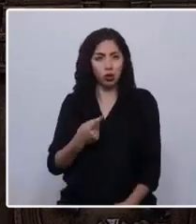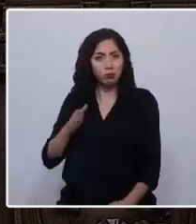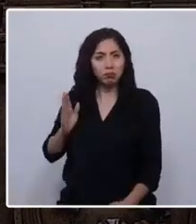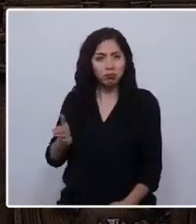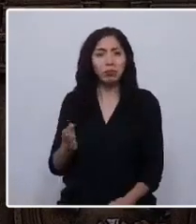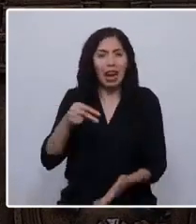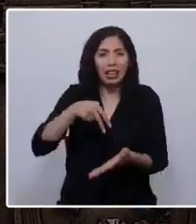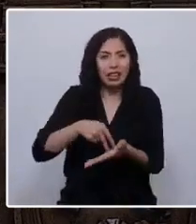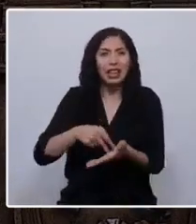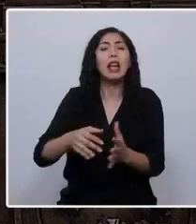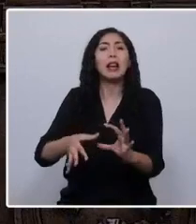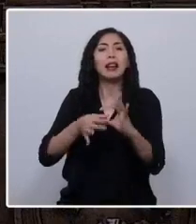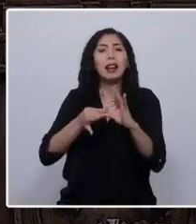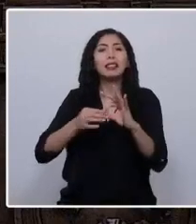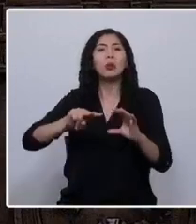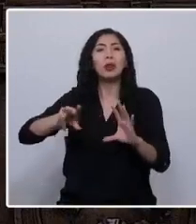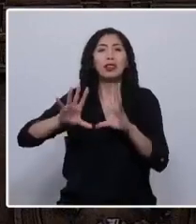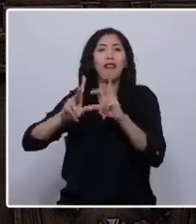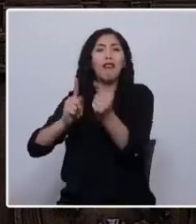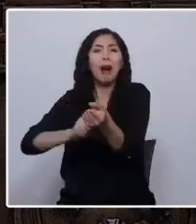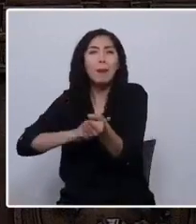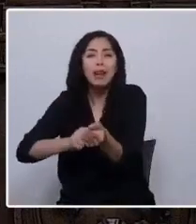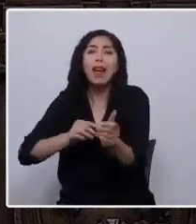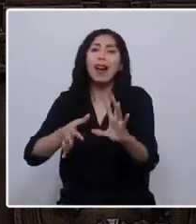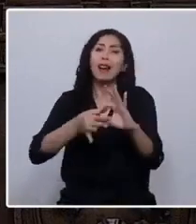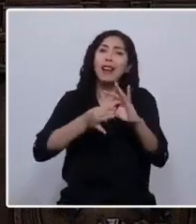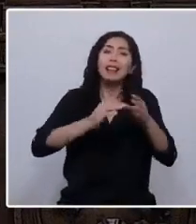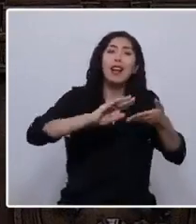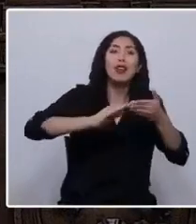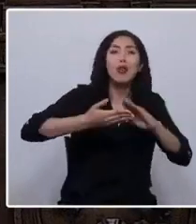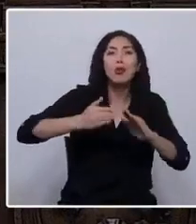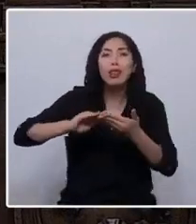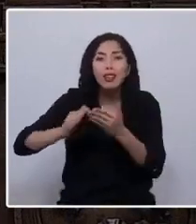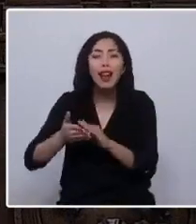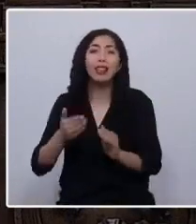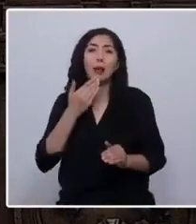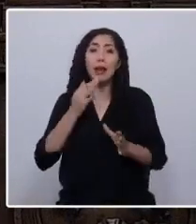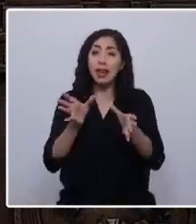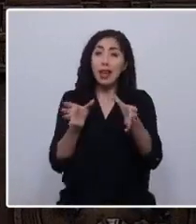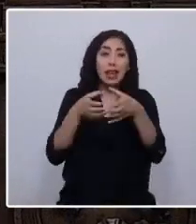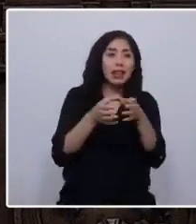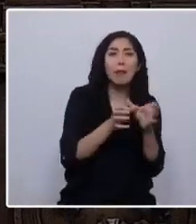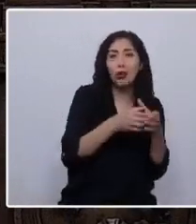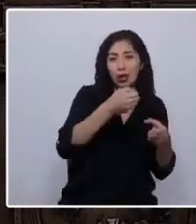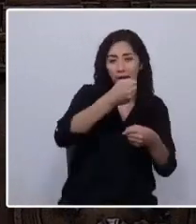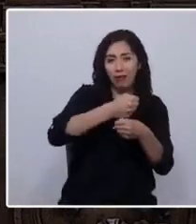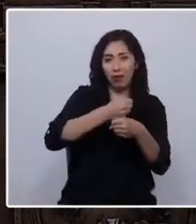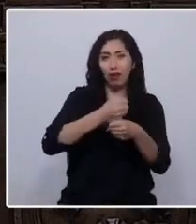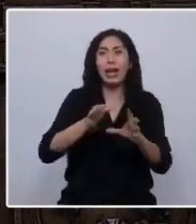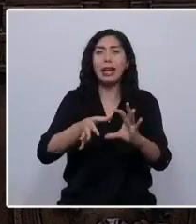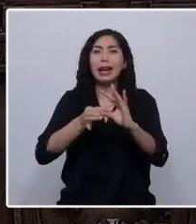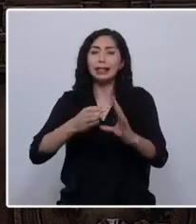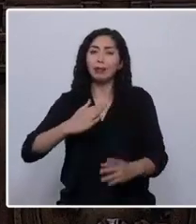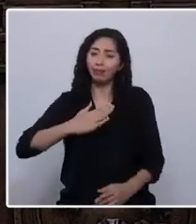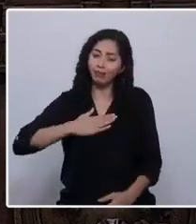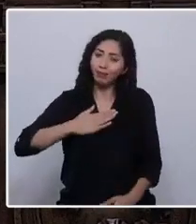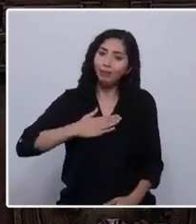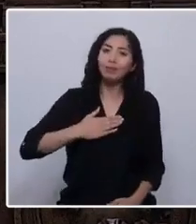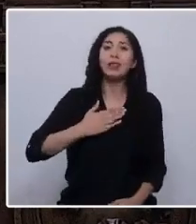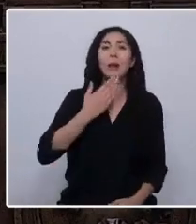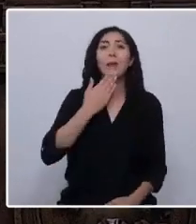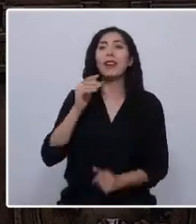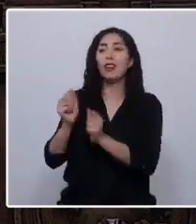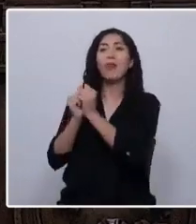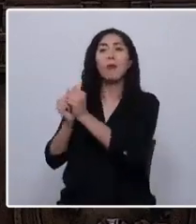nuestras familias, gracias a las comunidades, al equipo de trabajo y al Nehuen de los Lamien de escaños